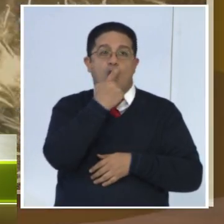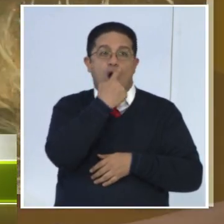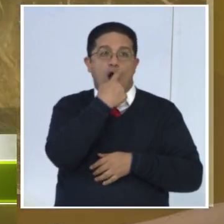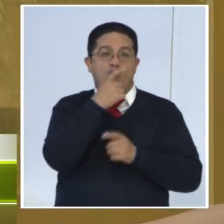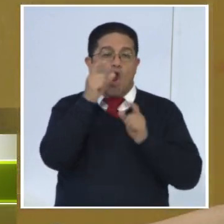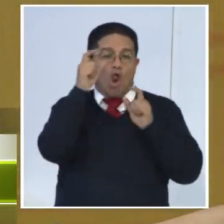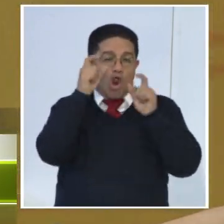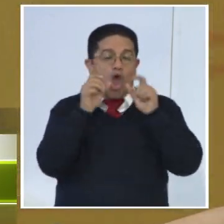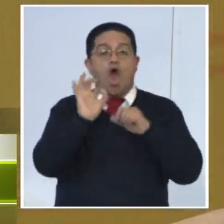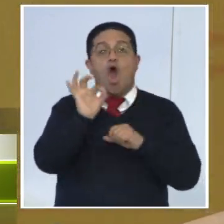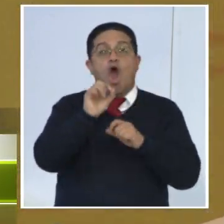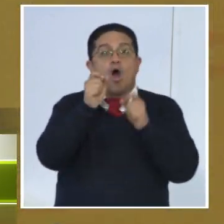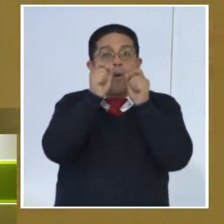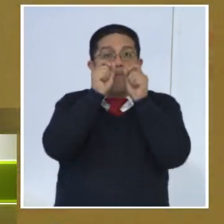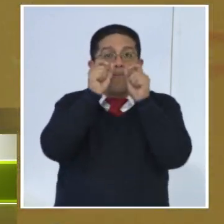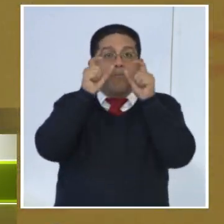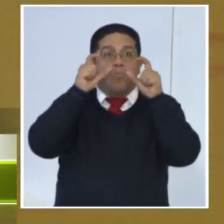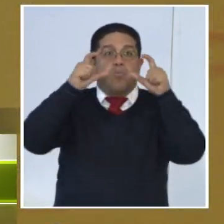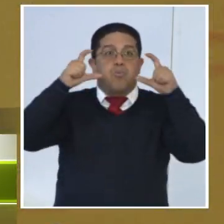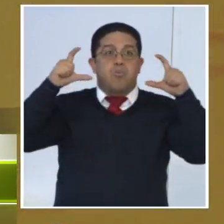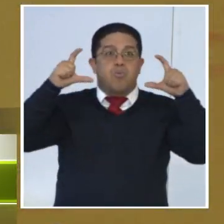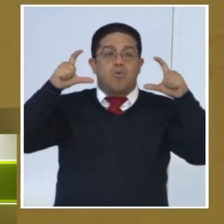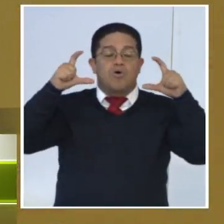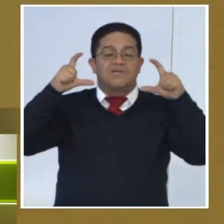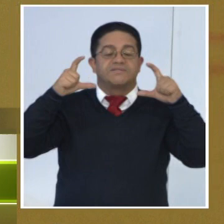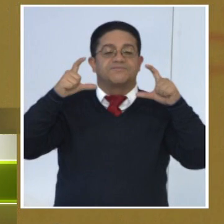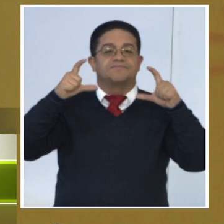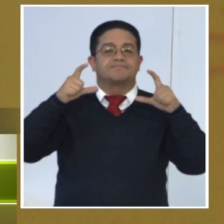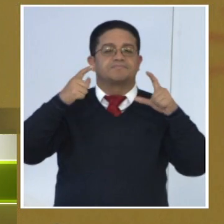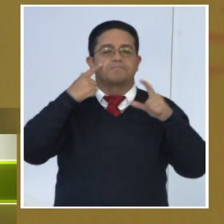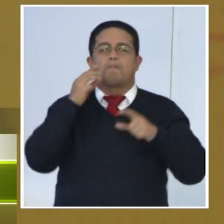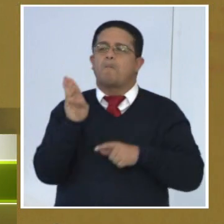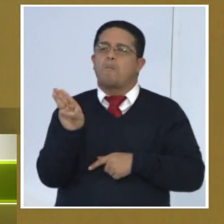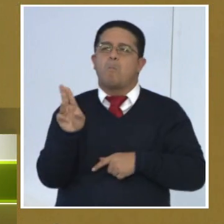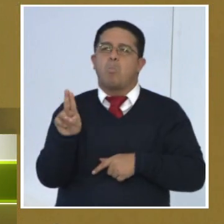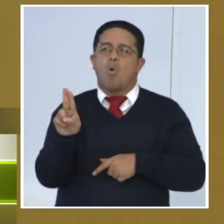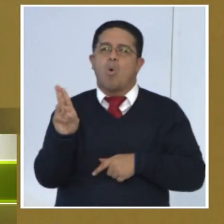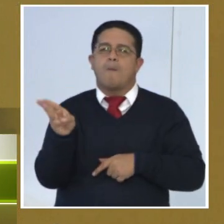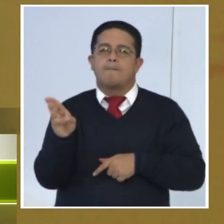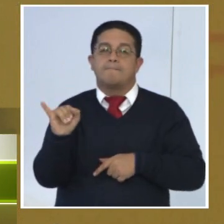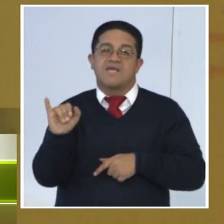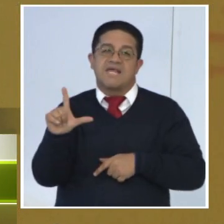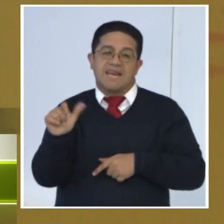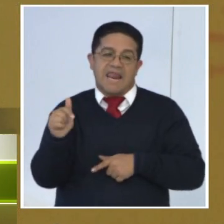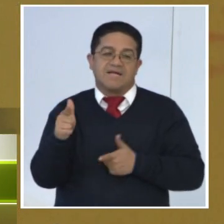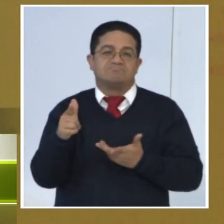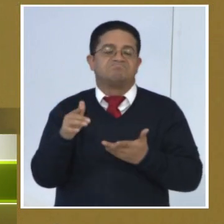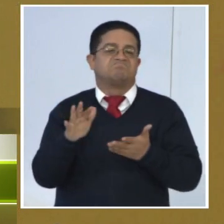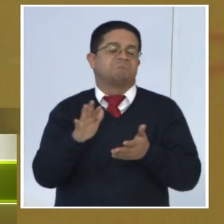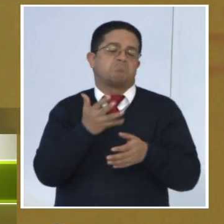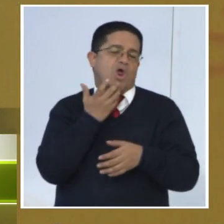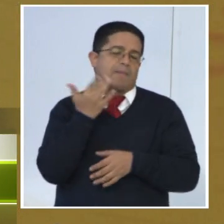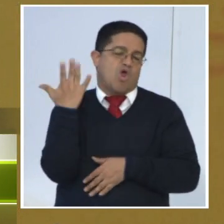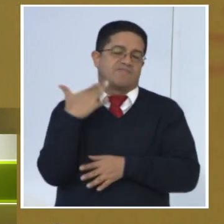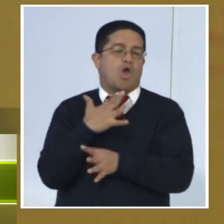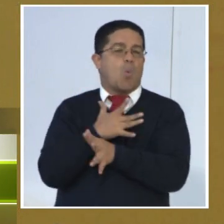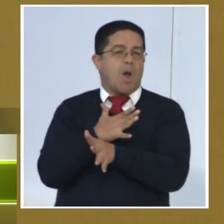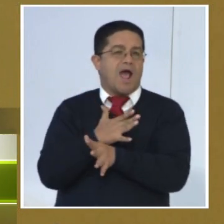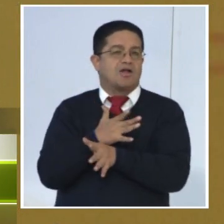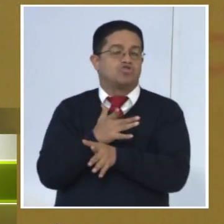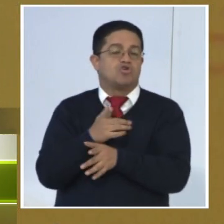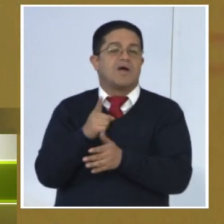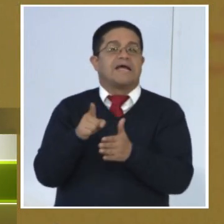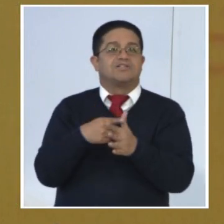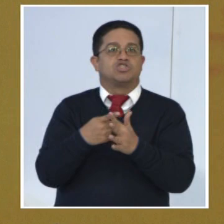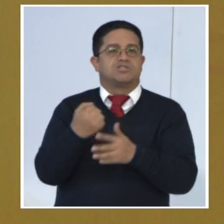las pupilas están de tamaño anormal, y entonces me estoy refiriendo a los traumas directamente, por ejemplo, con una pelota. Estabas jugando raqueta de playa y te